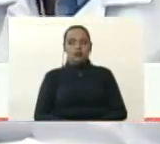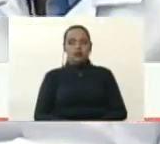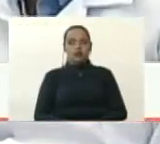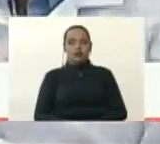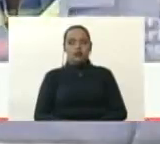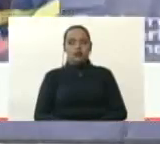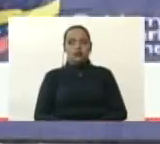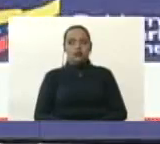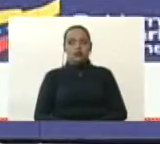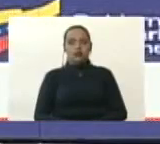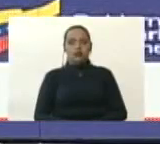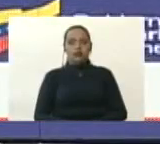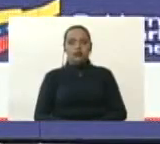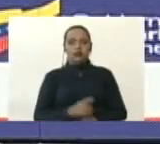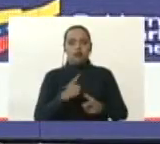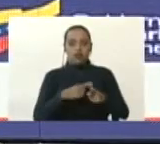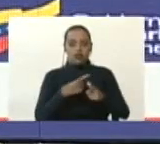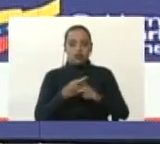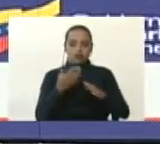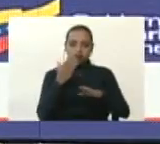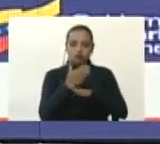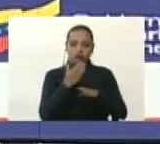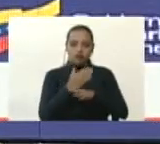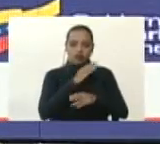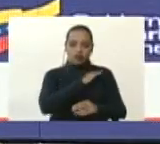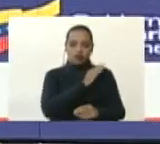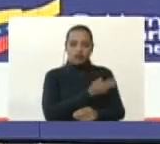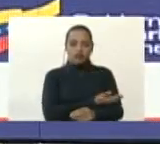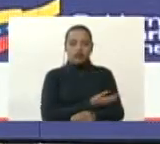Así que bueno, vamos a entrarle con fuerza